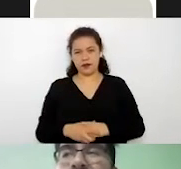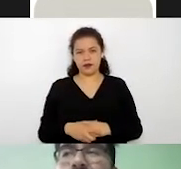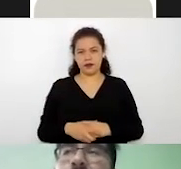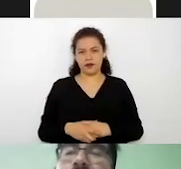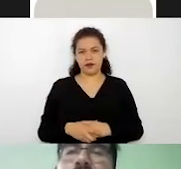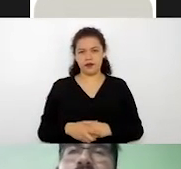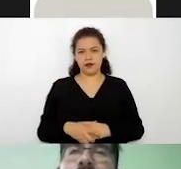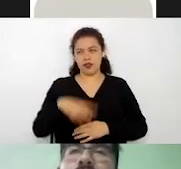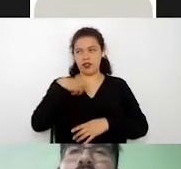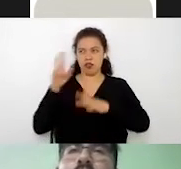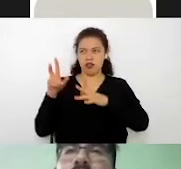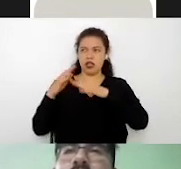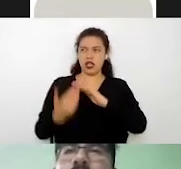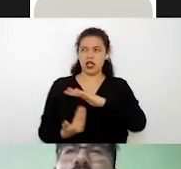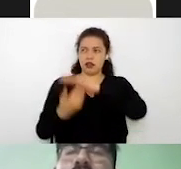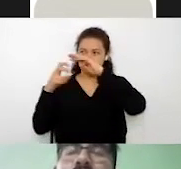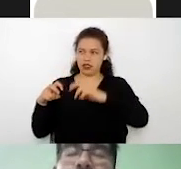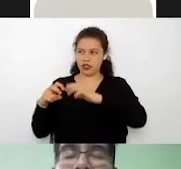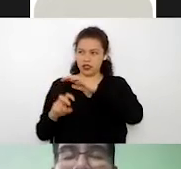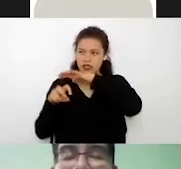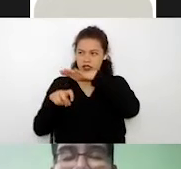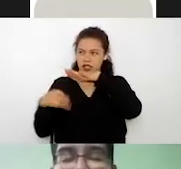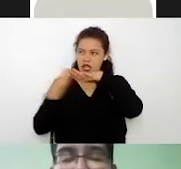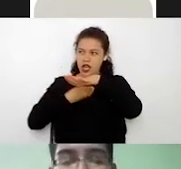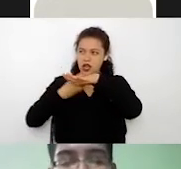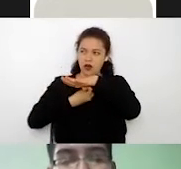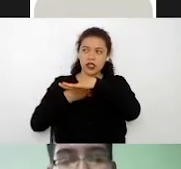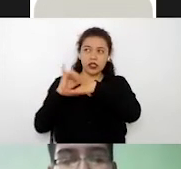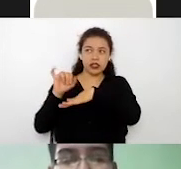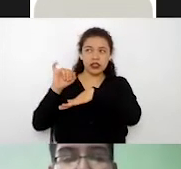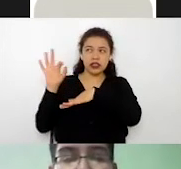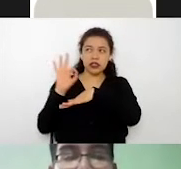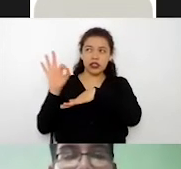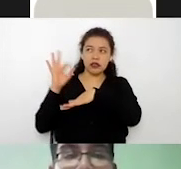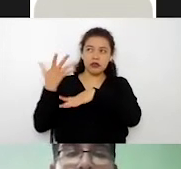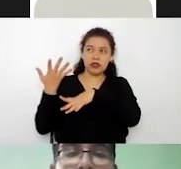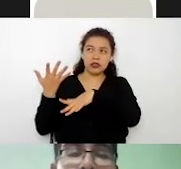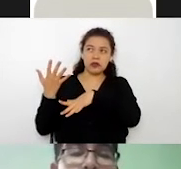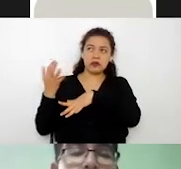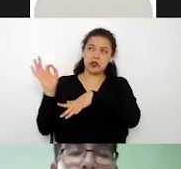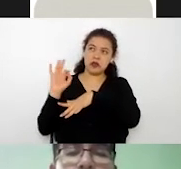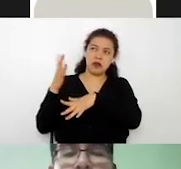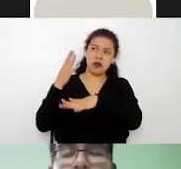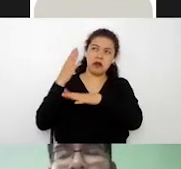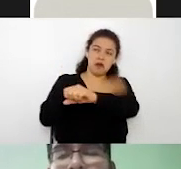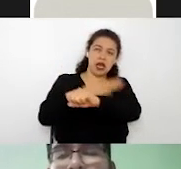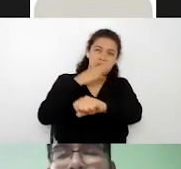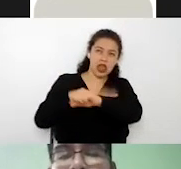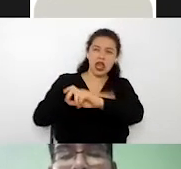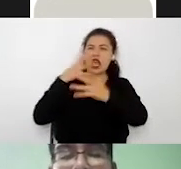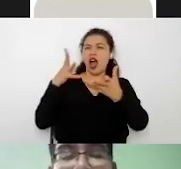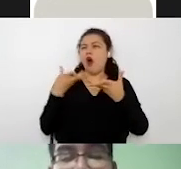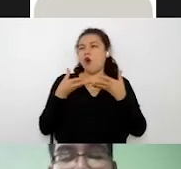pues si me quedo abajo de esa mesa, ¿soportará? Pues sí, si mi casa es quizás la mayoría fabricada con madera o con plafones, pues